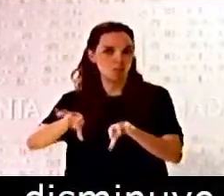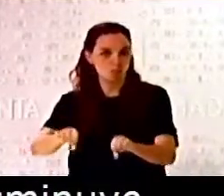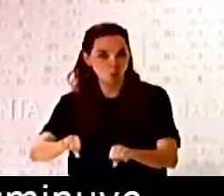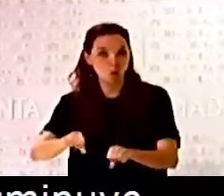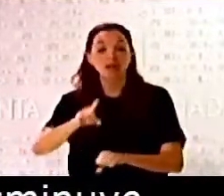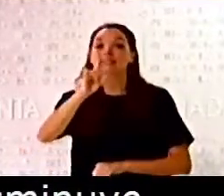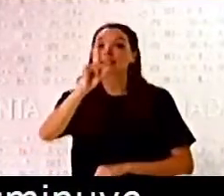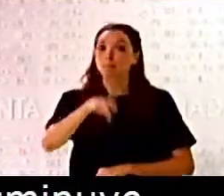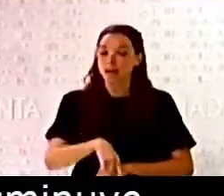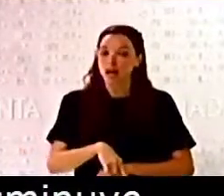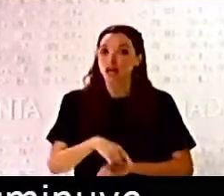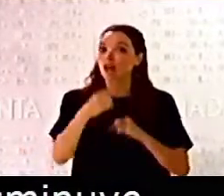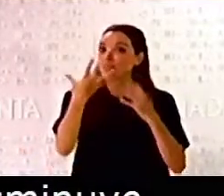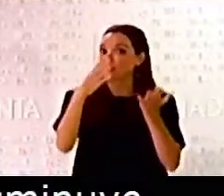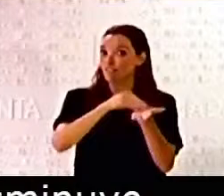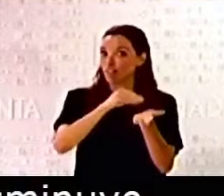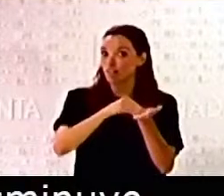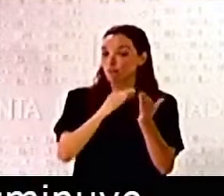riesgo de fallecer.